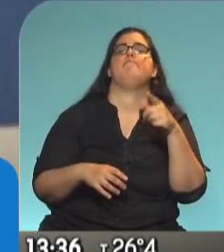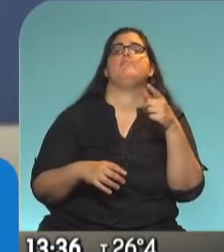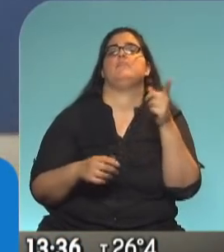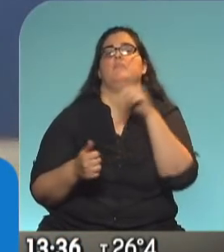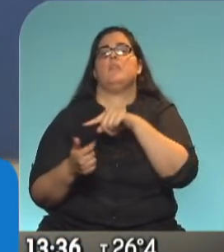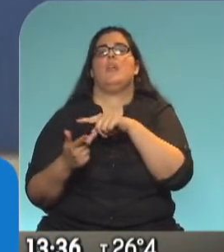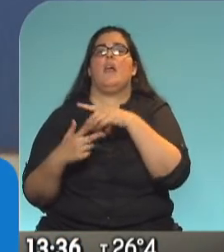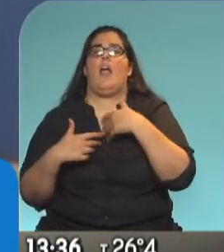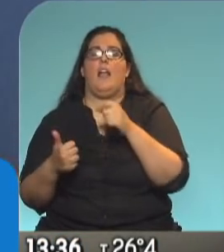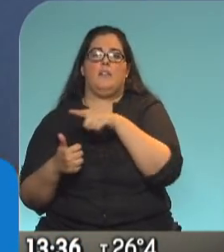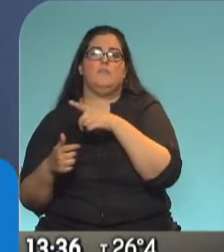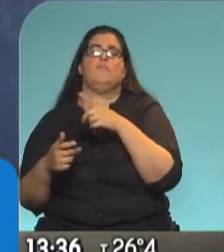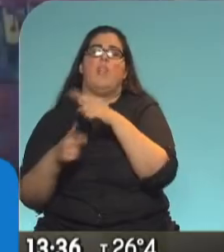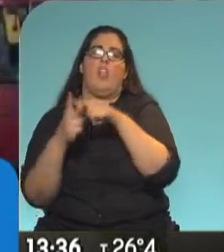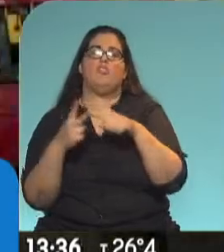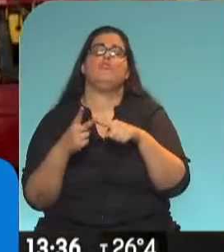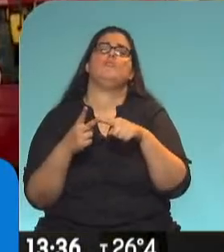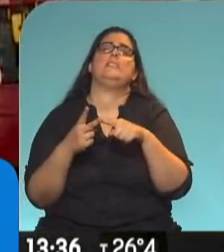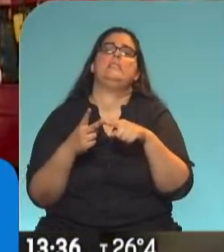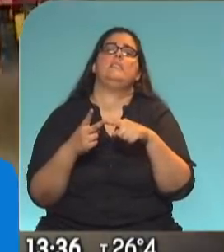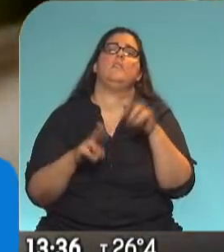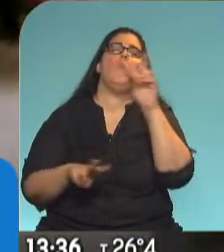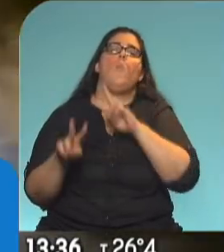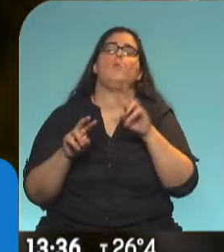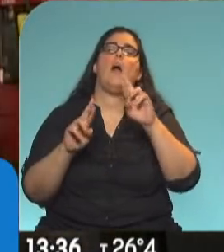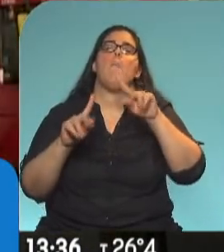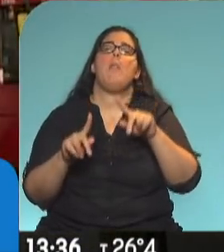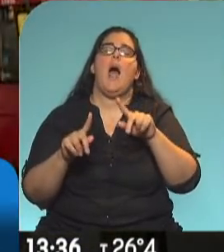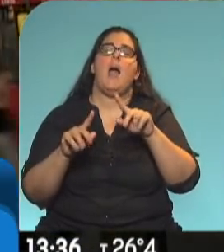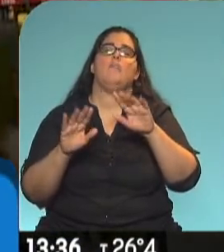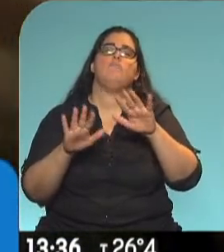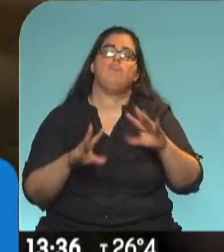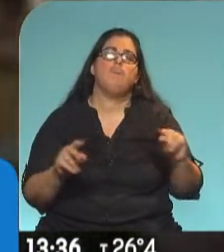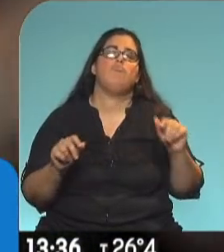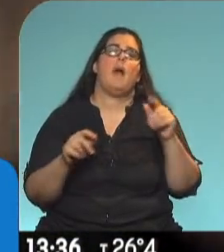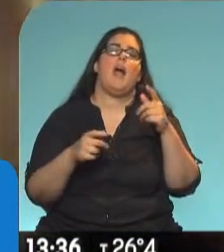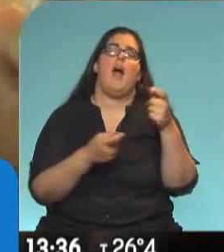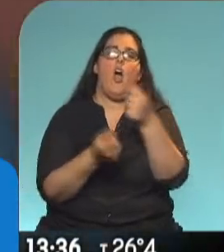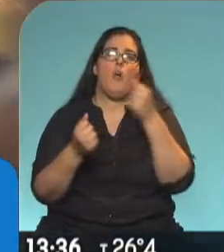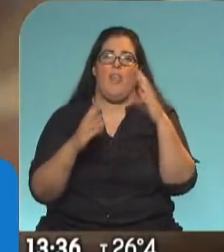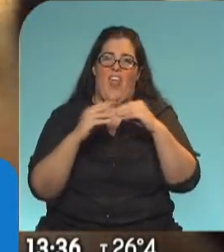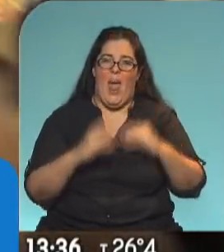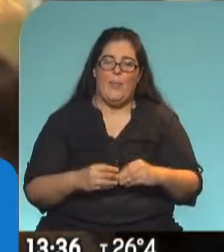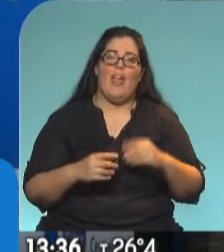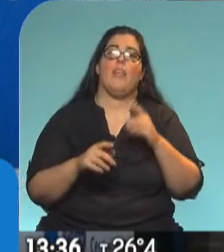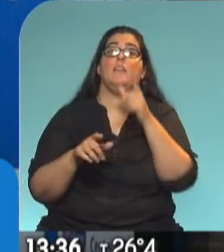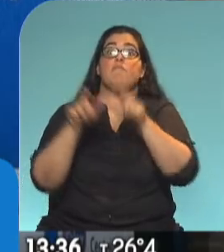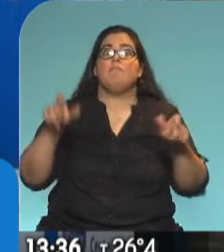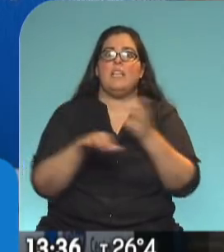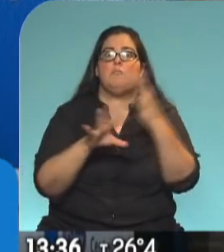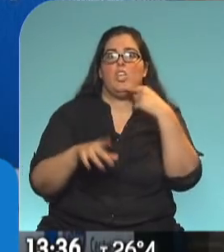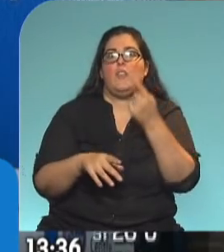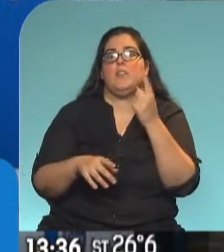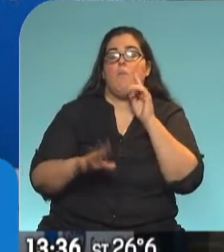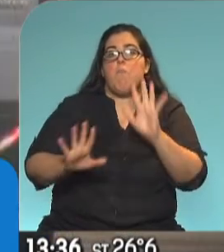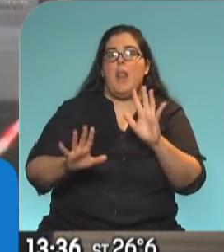al gobierno eliminar los planes para relajar las restricciones durante la fiesta de Navidad. Los expertos alertaron que podría llegar a